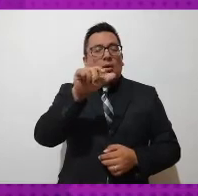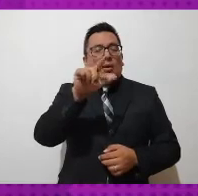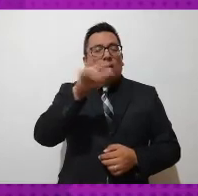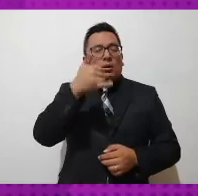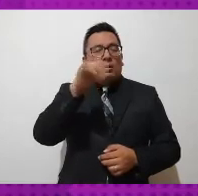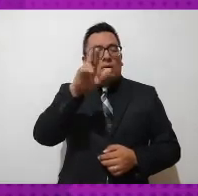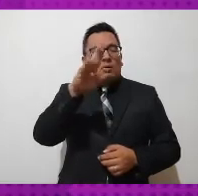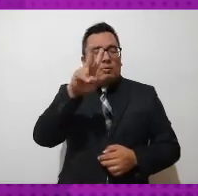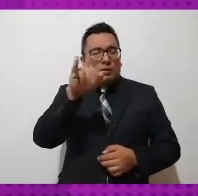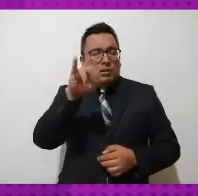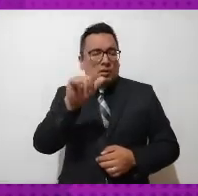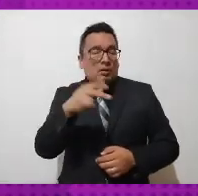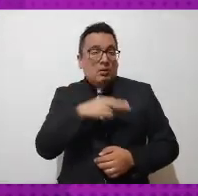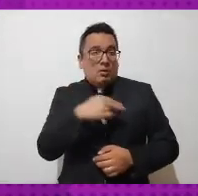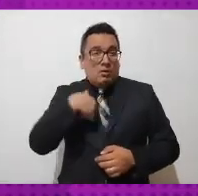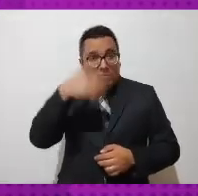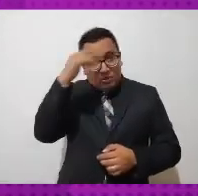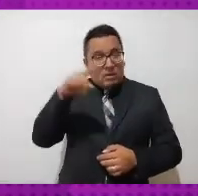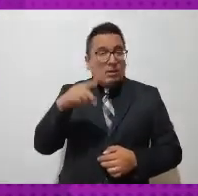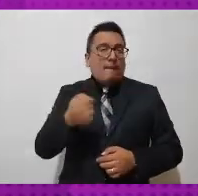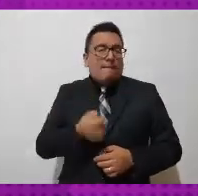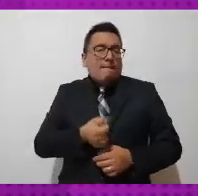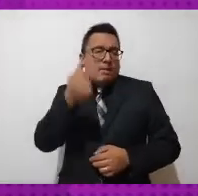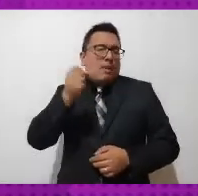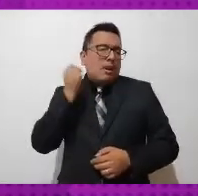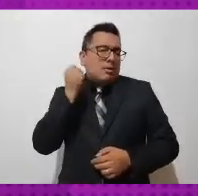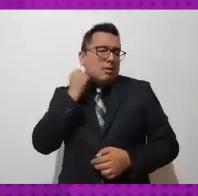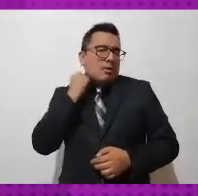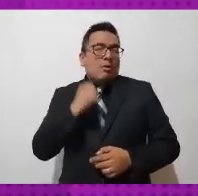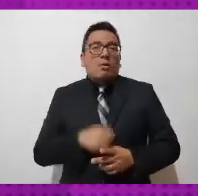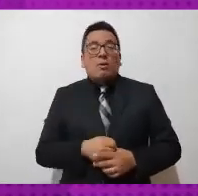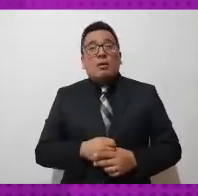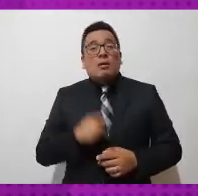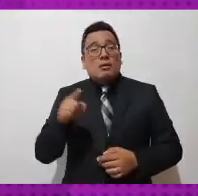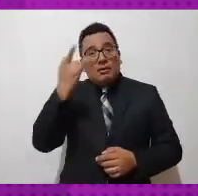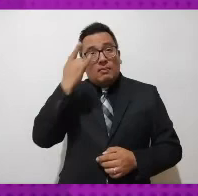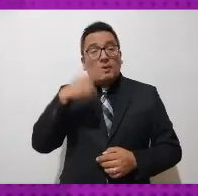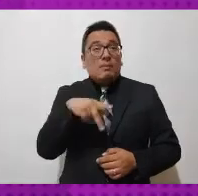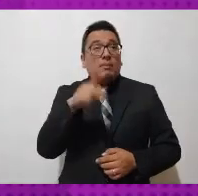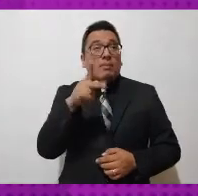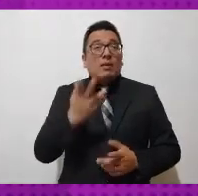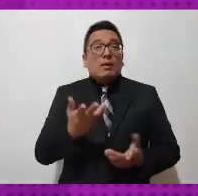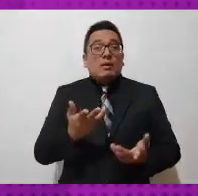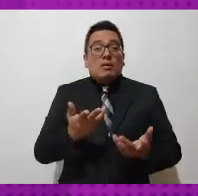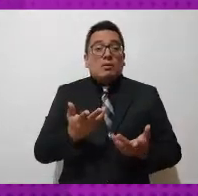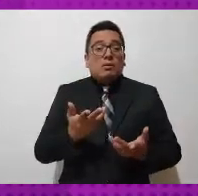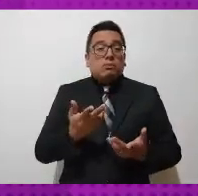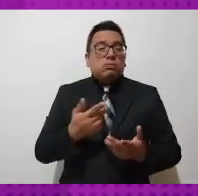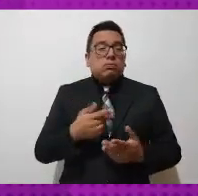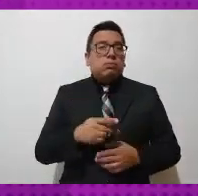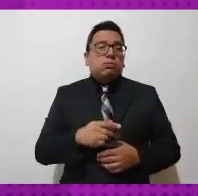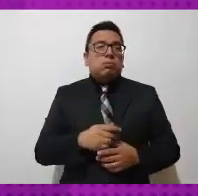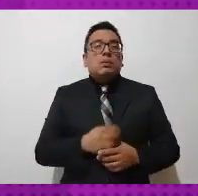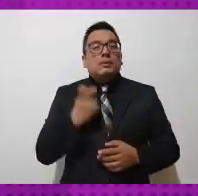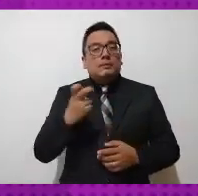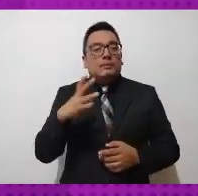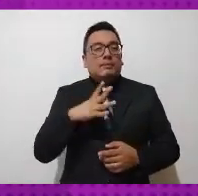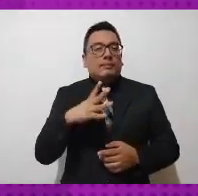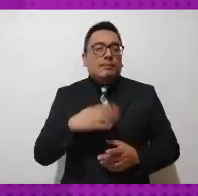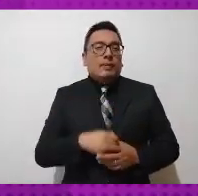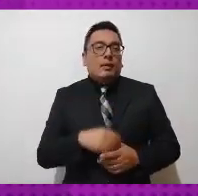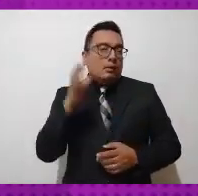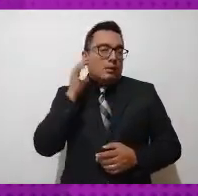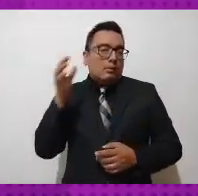la conocemos, sabemos que fue la primera senadora electa en Campeche, sin embargo, digo por Campeche,